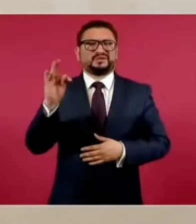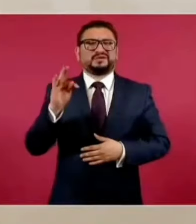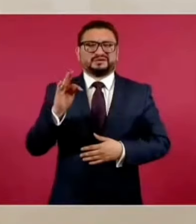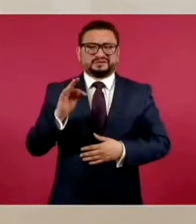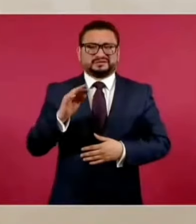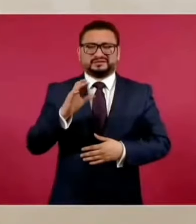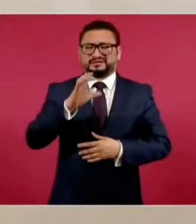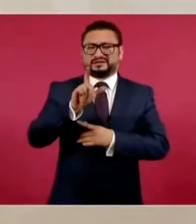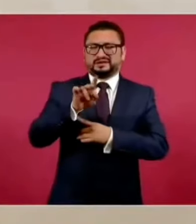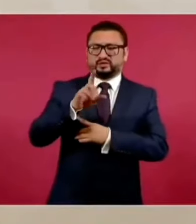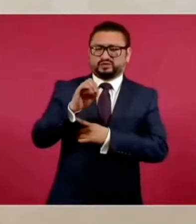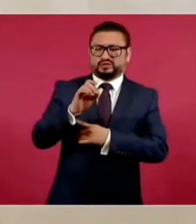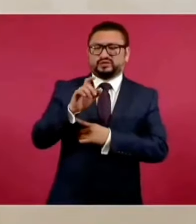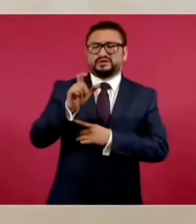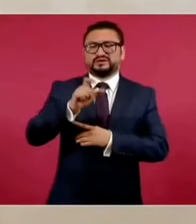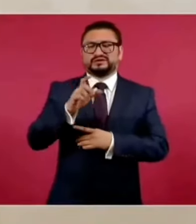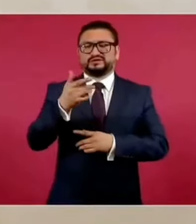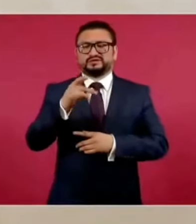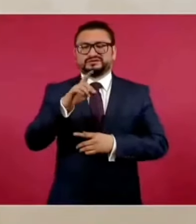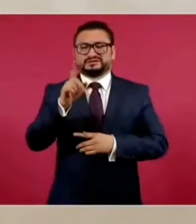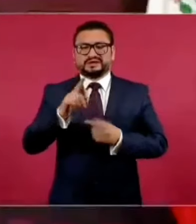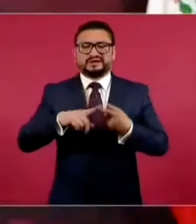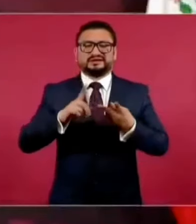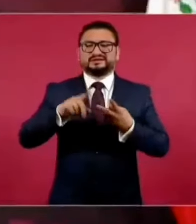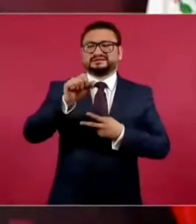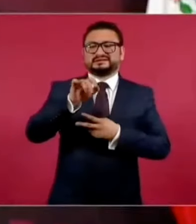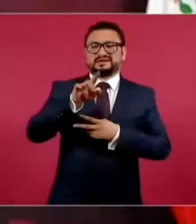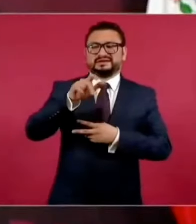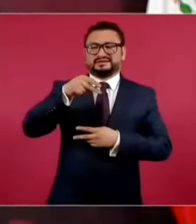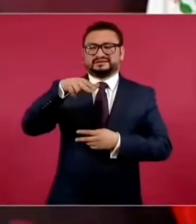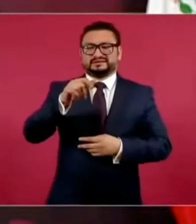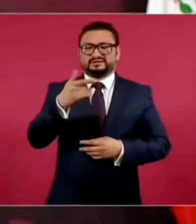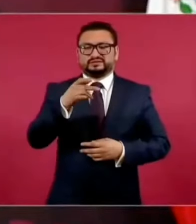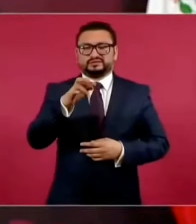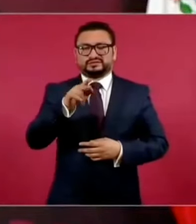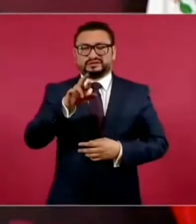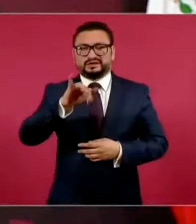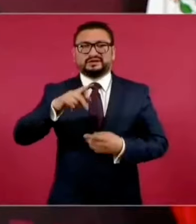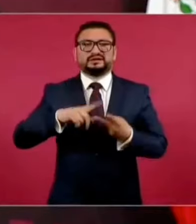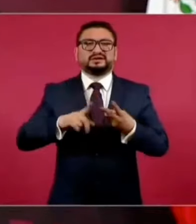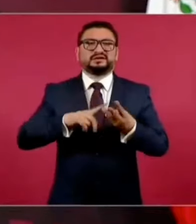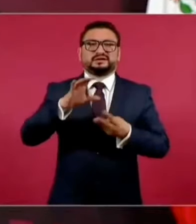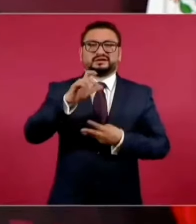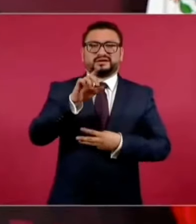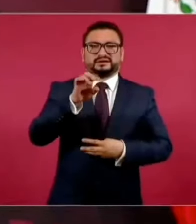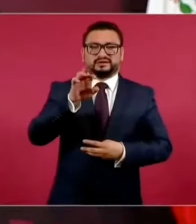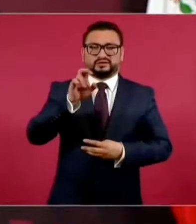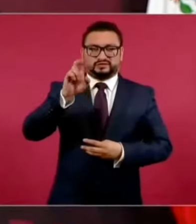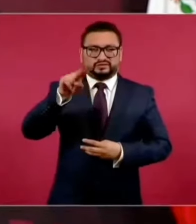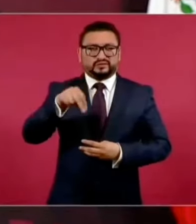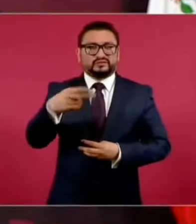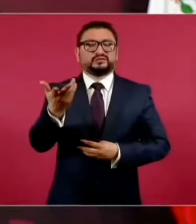Claudio X González y Salinas de Gortari y Calderón y